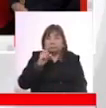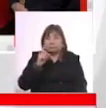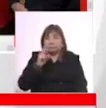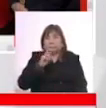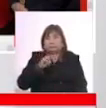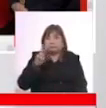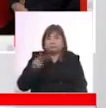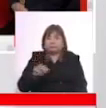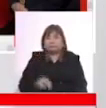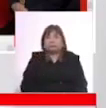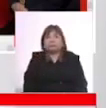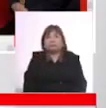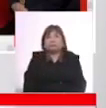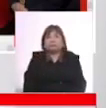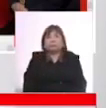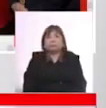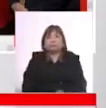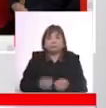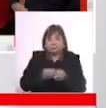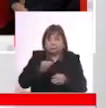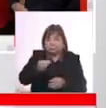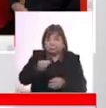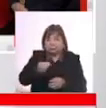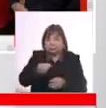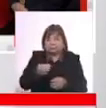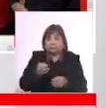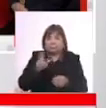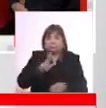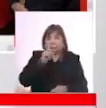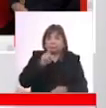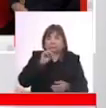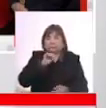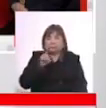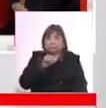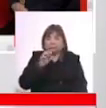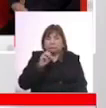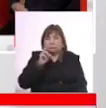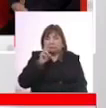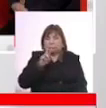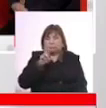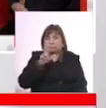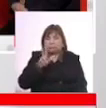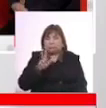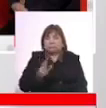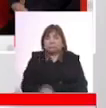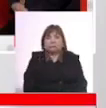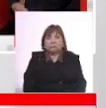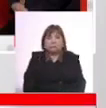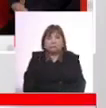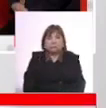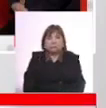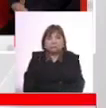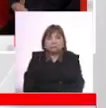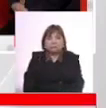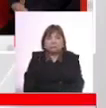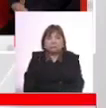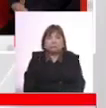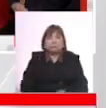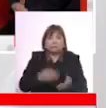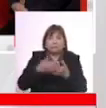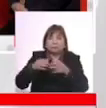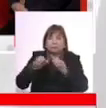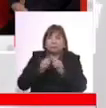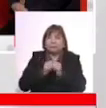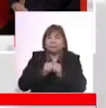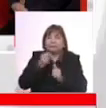012-2022. Prorróguese hasta el 31 de marzo del 2023 el plazo establecido por el artículo